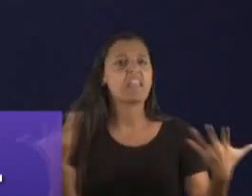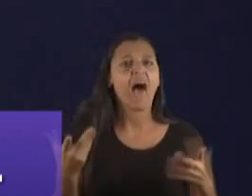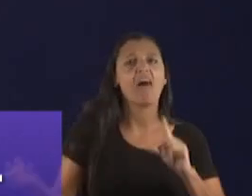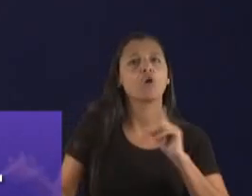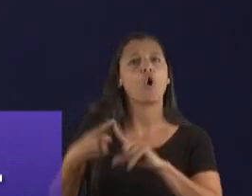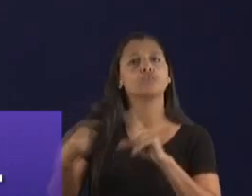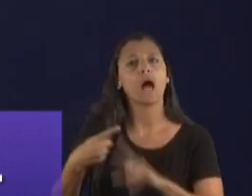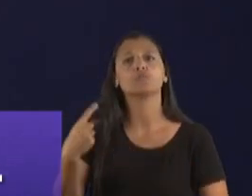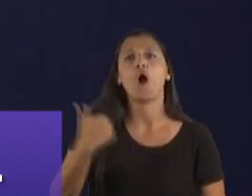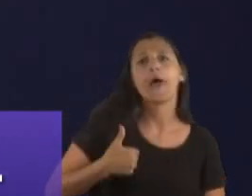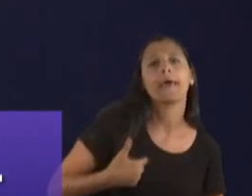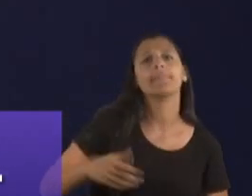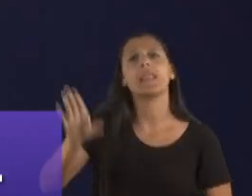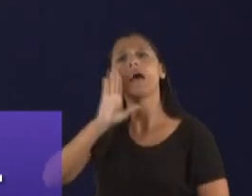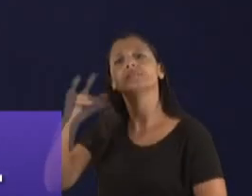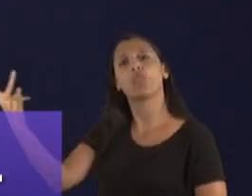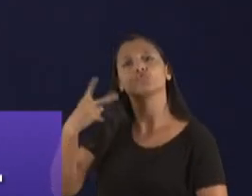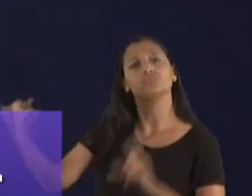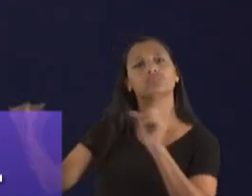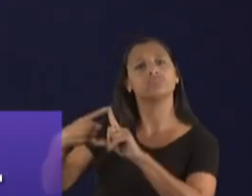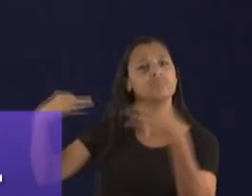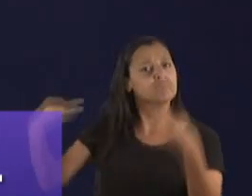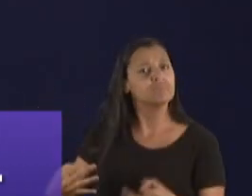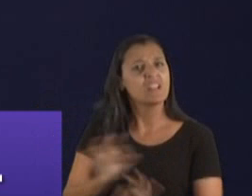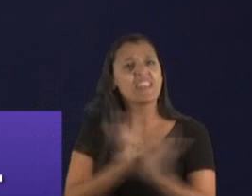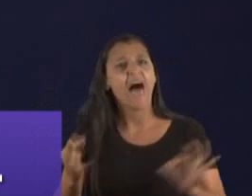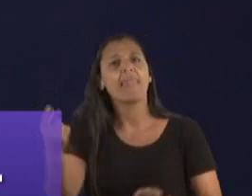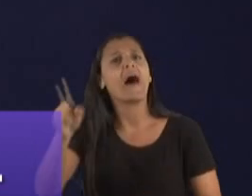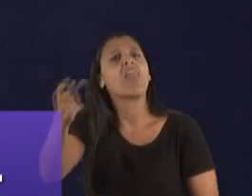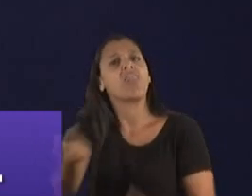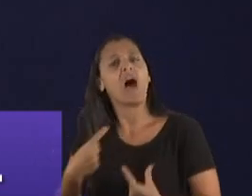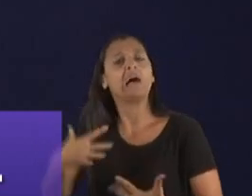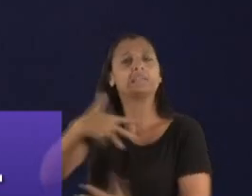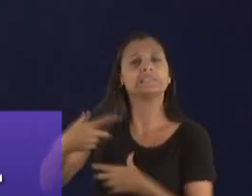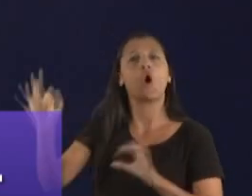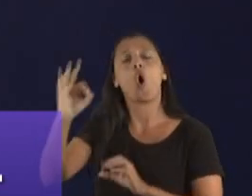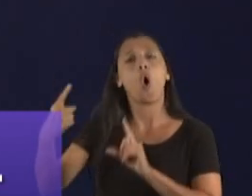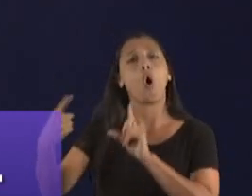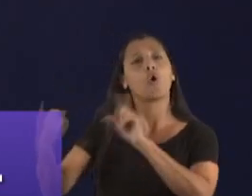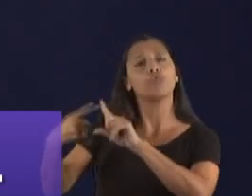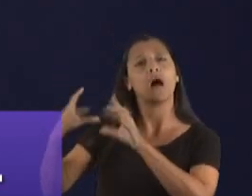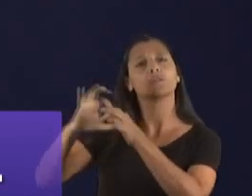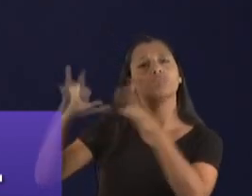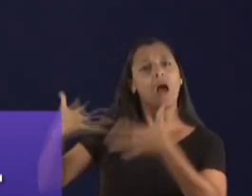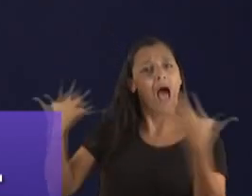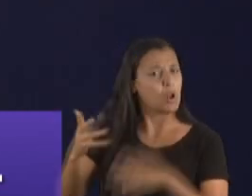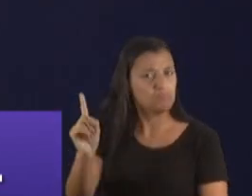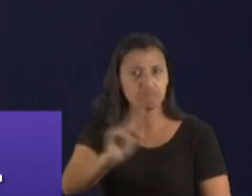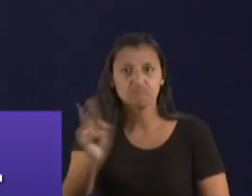con los Estados Unidos. Ni el episodio que mencionás, ni ningún otro que me puedas mencionar en el